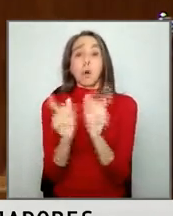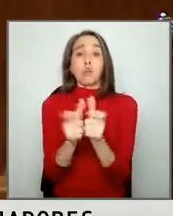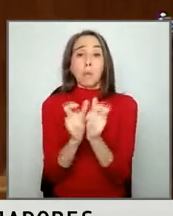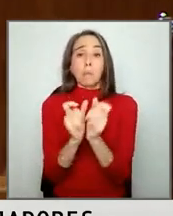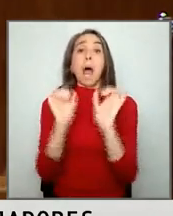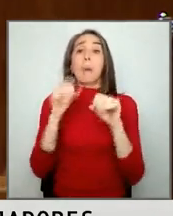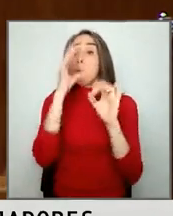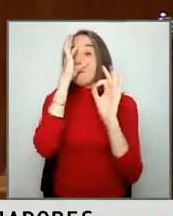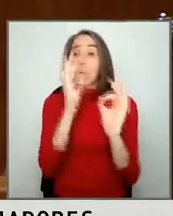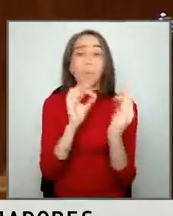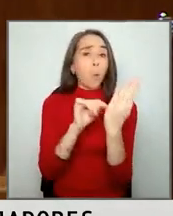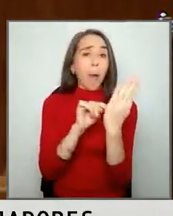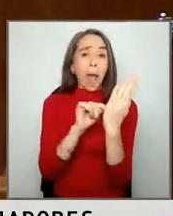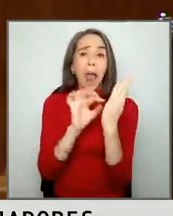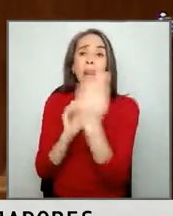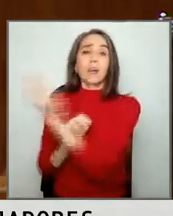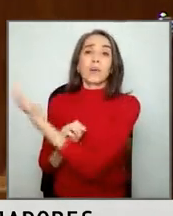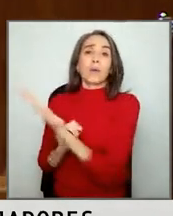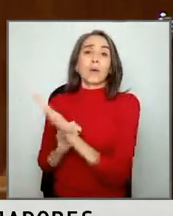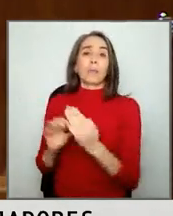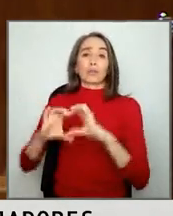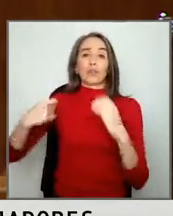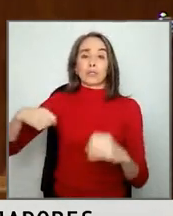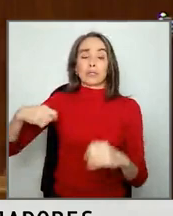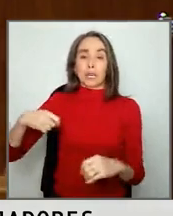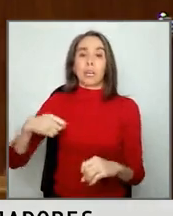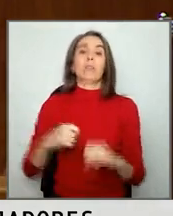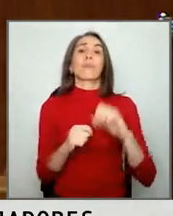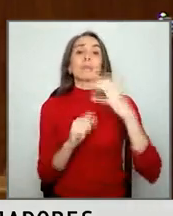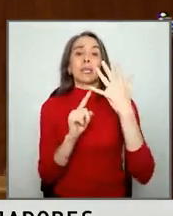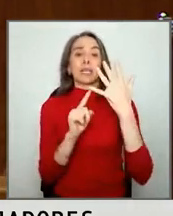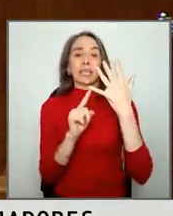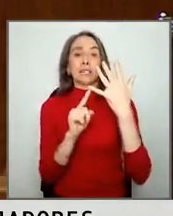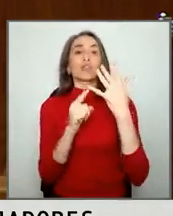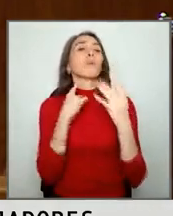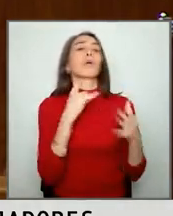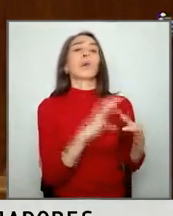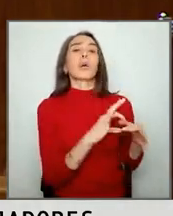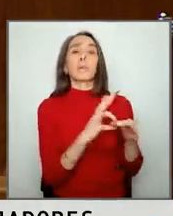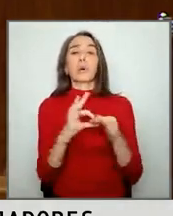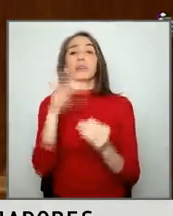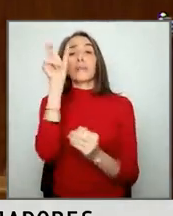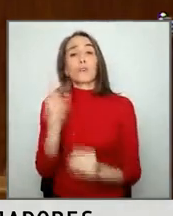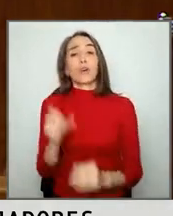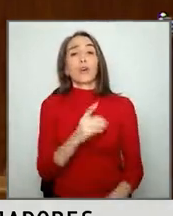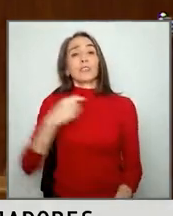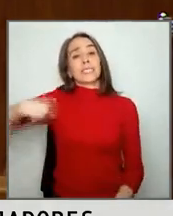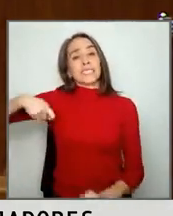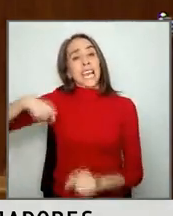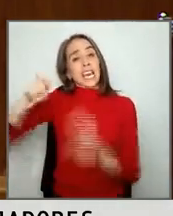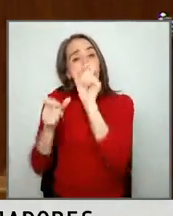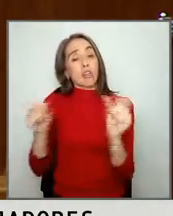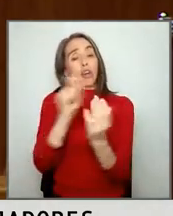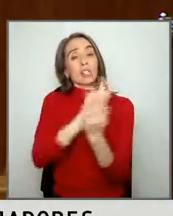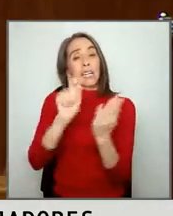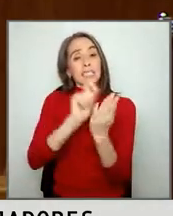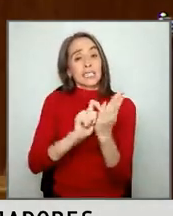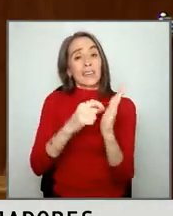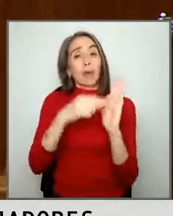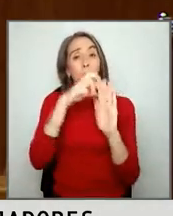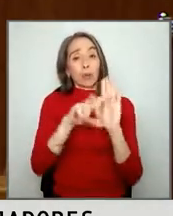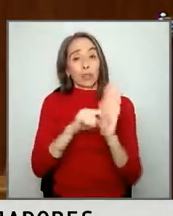senado 5 fundamentos los autores de las mociones señalan que el artículo cuadragésimo segundo transitorio